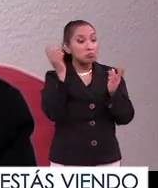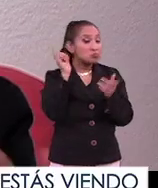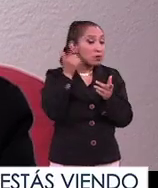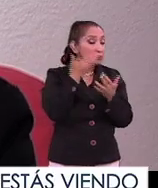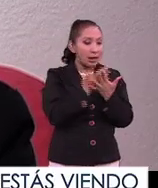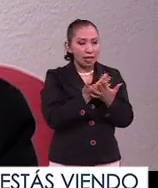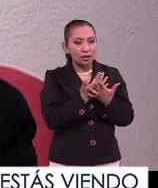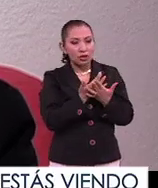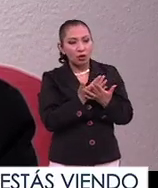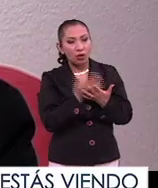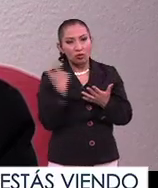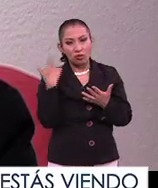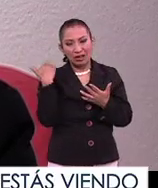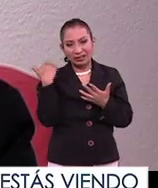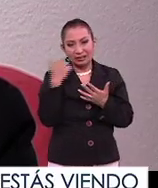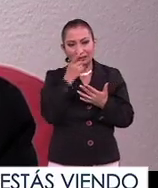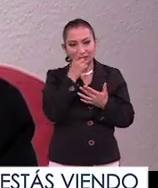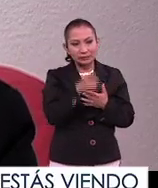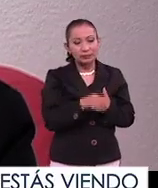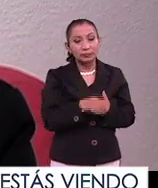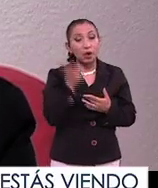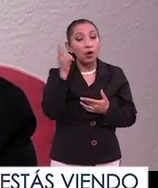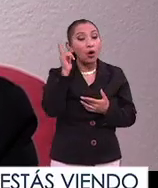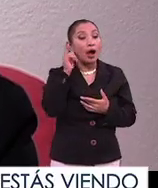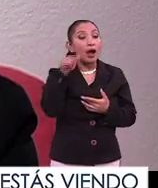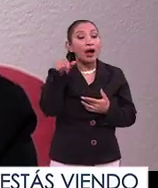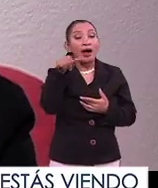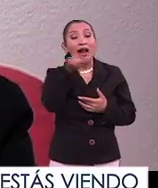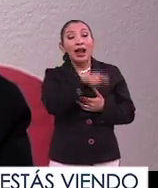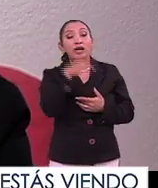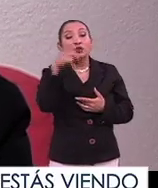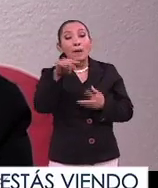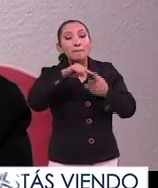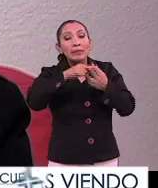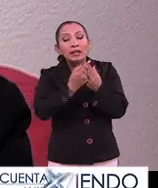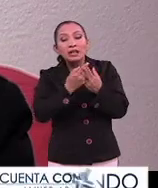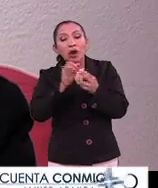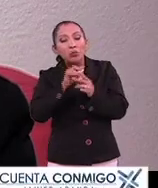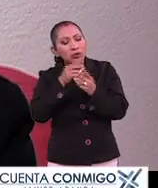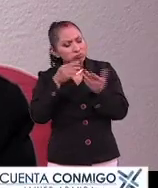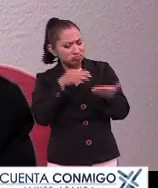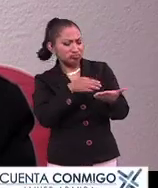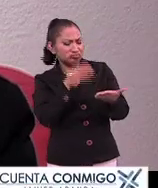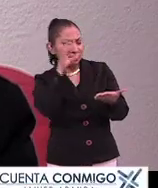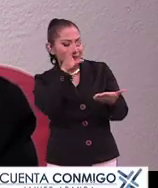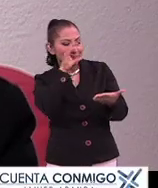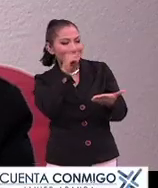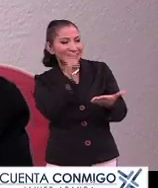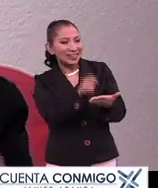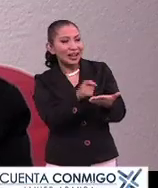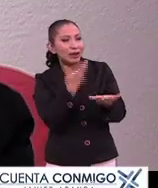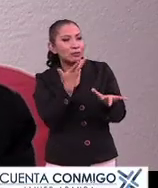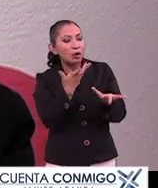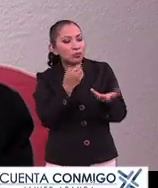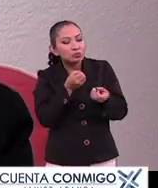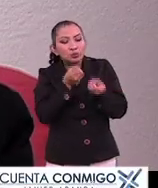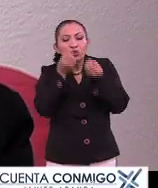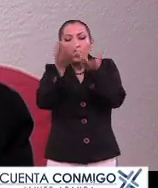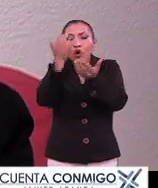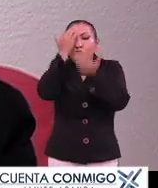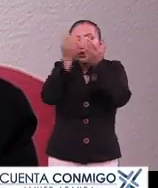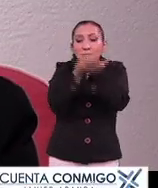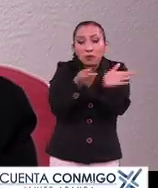Esperando, lo que te decía hace un momento, es que surjan este efecto que nosotros deseamos, esta aportación